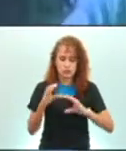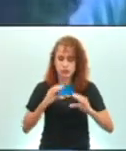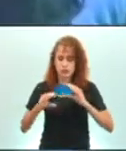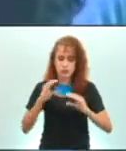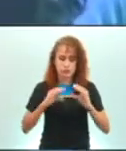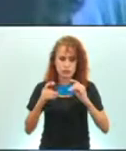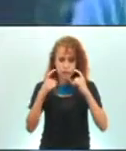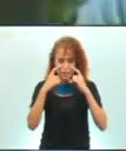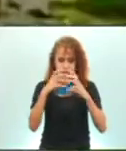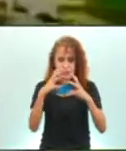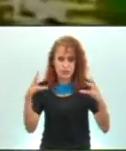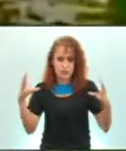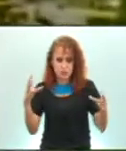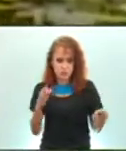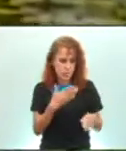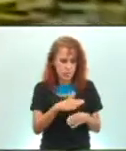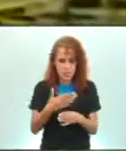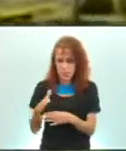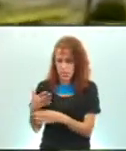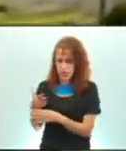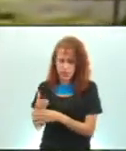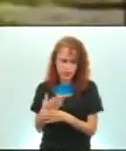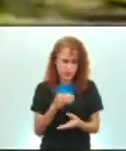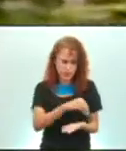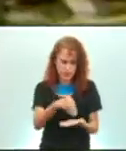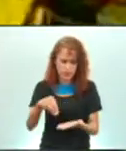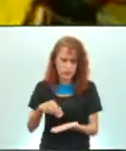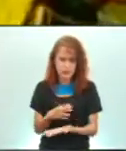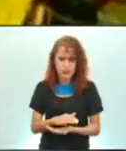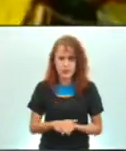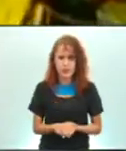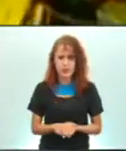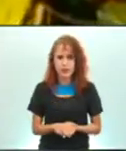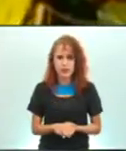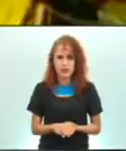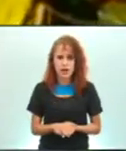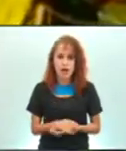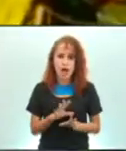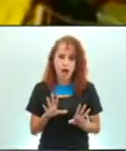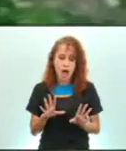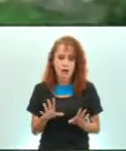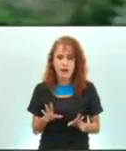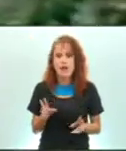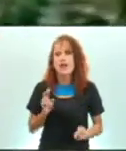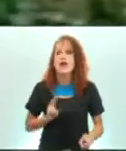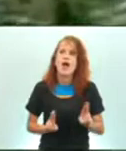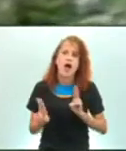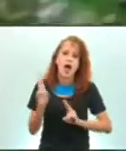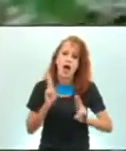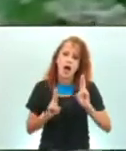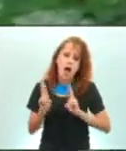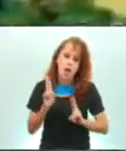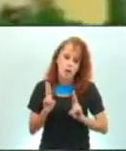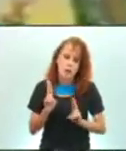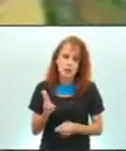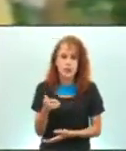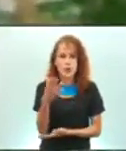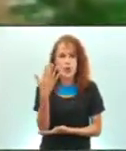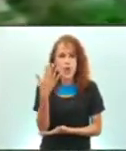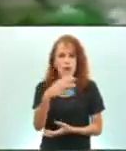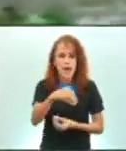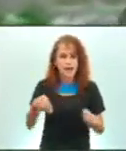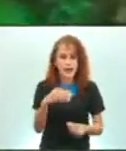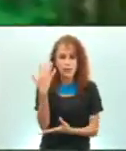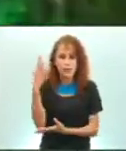debate científico desde distintas posiciones. Existe un amplio consenso en cuanto a que el cambio